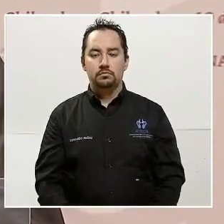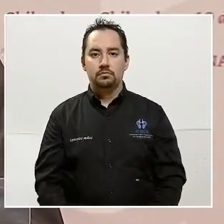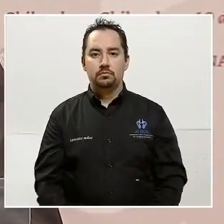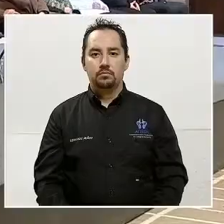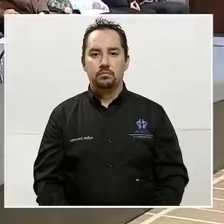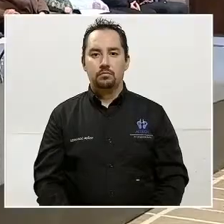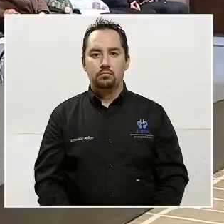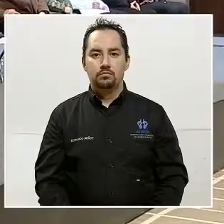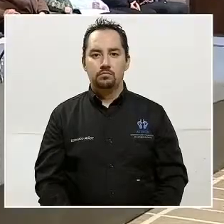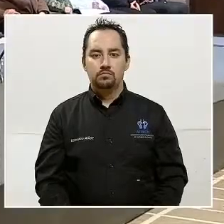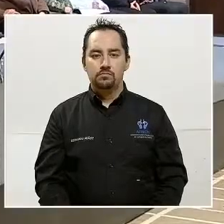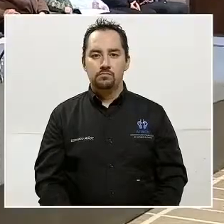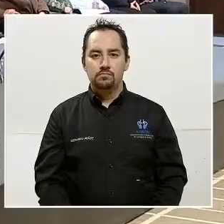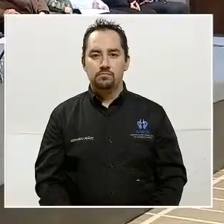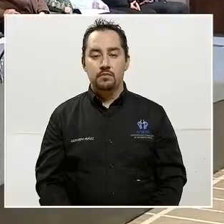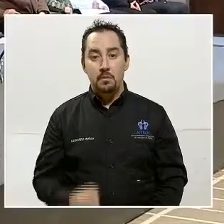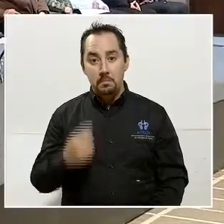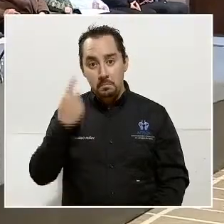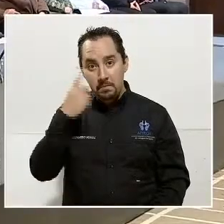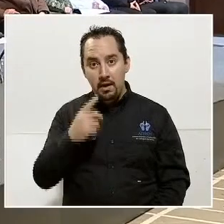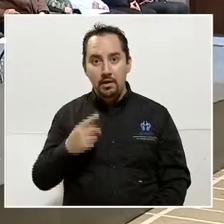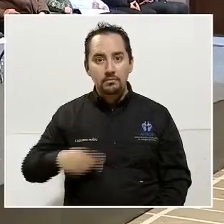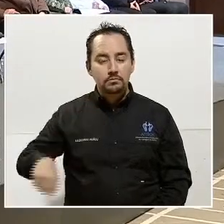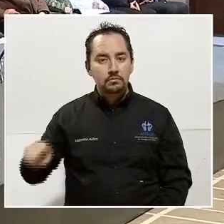como escarmiento.